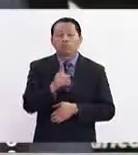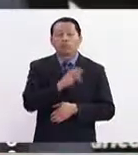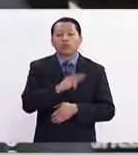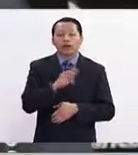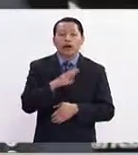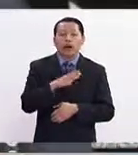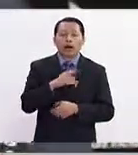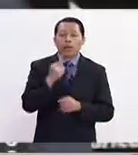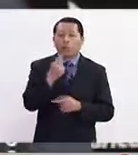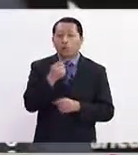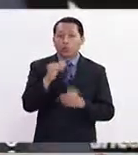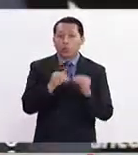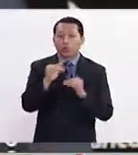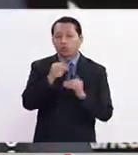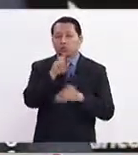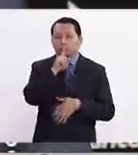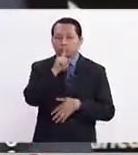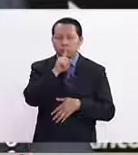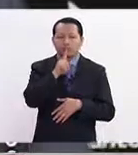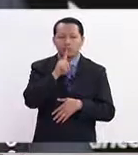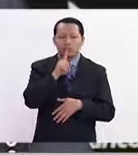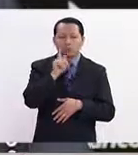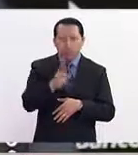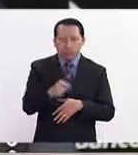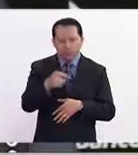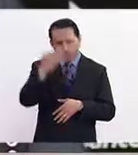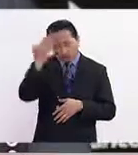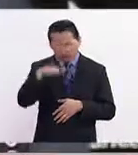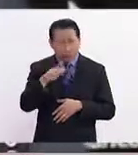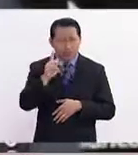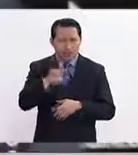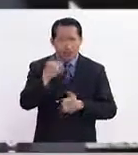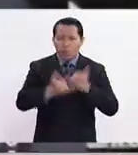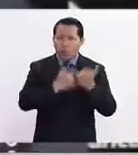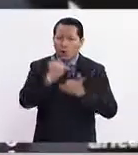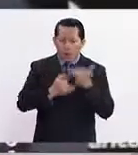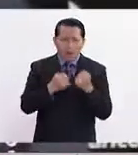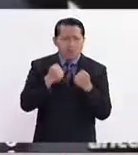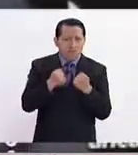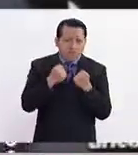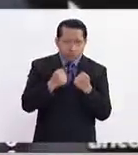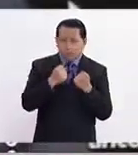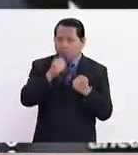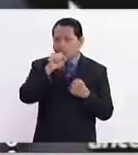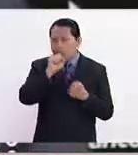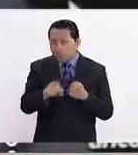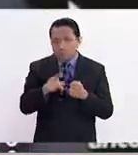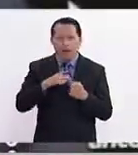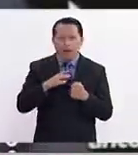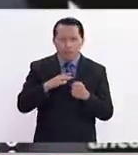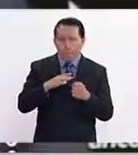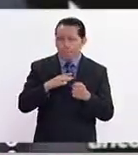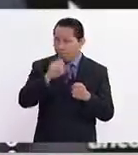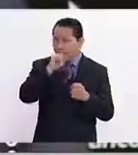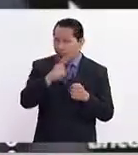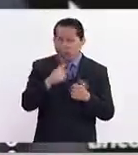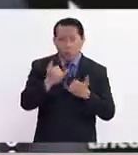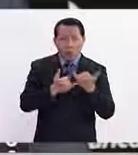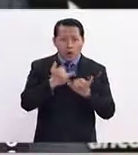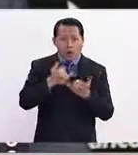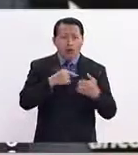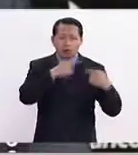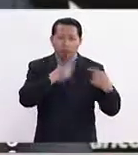superioridad excesiva son ustedes, nosotros no somos. Nosotros sabíamos que iba a ser un partido muy duro, en una cancha rápida, con un rival